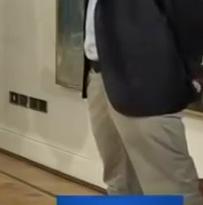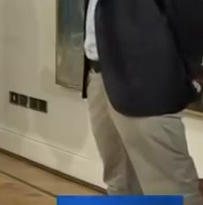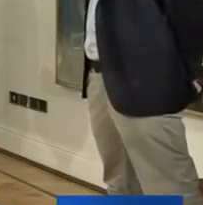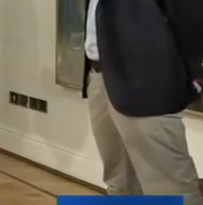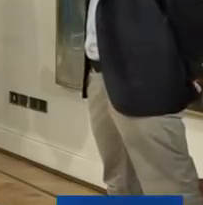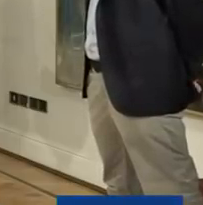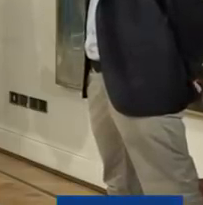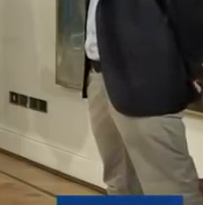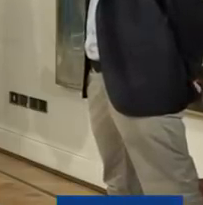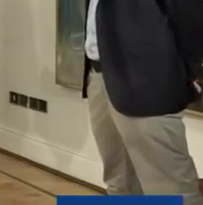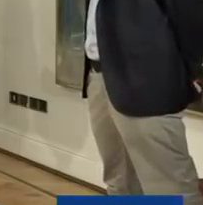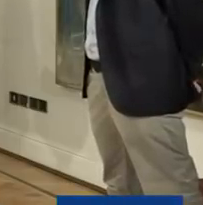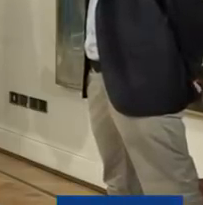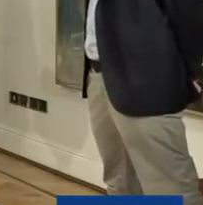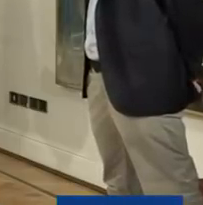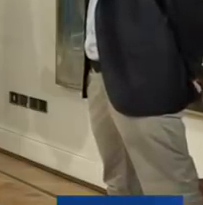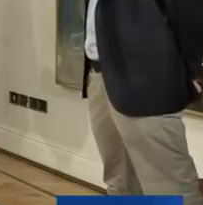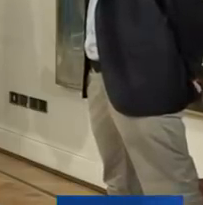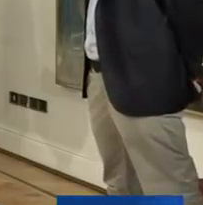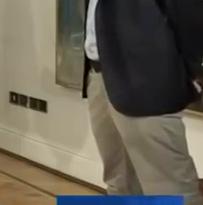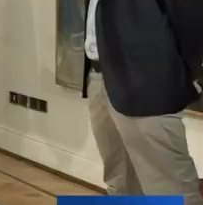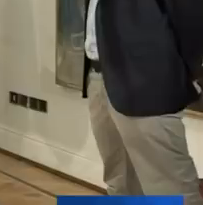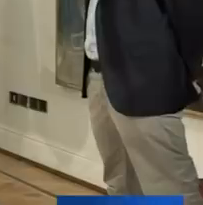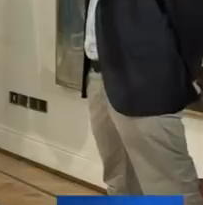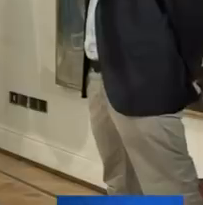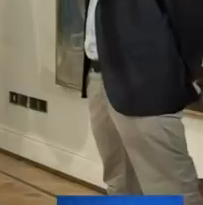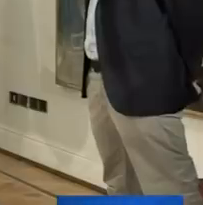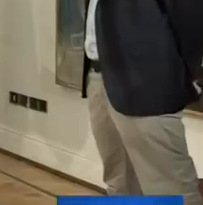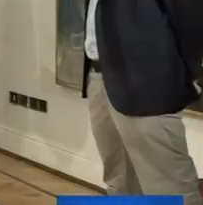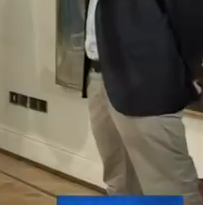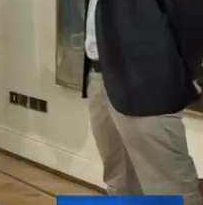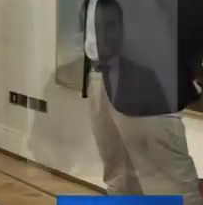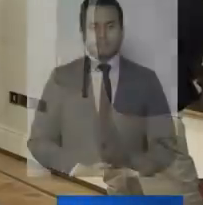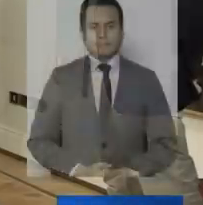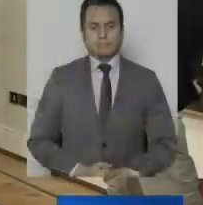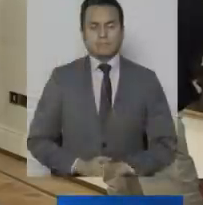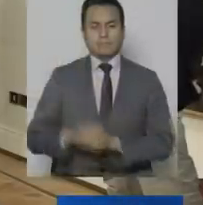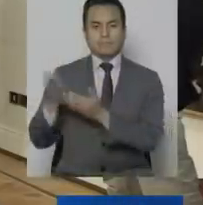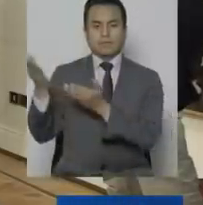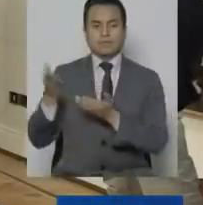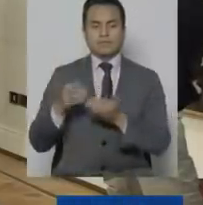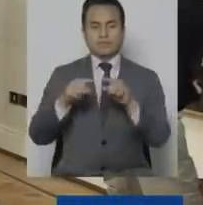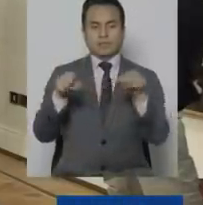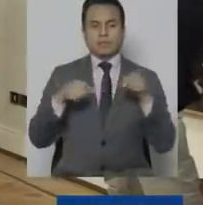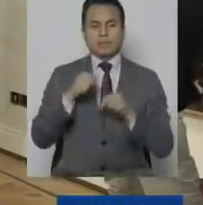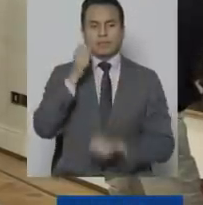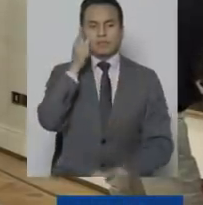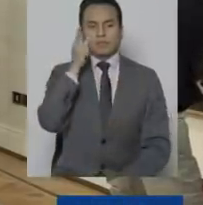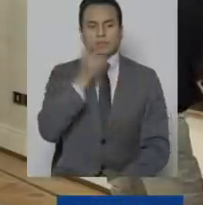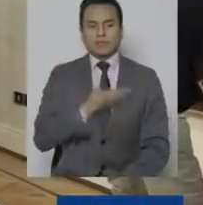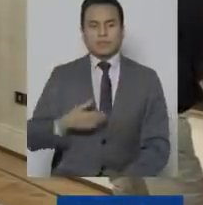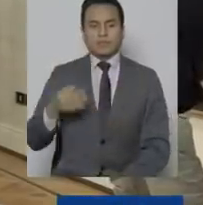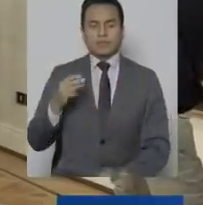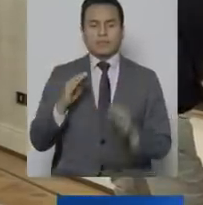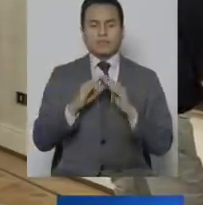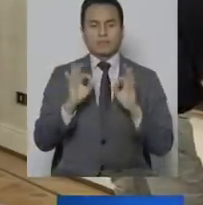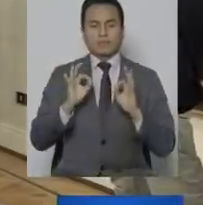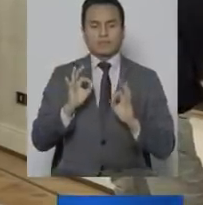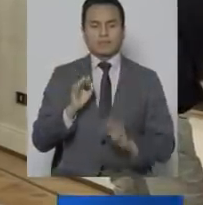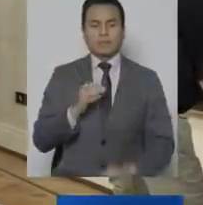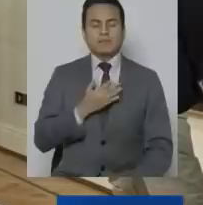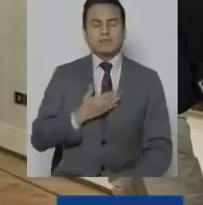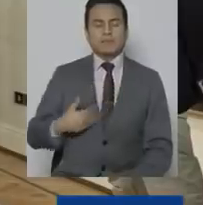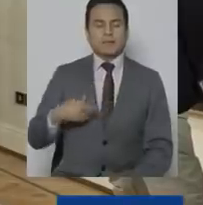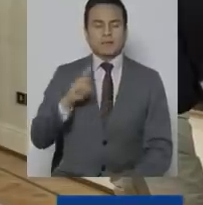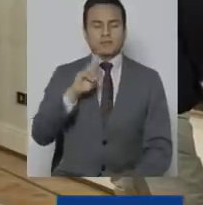se abren las puertas del Salón Azul y entra el presidente. Salón Azul del Palacio de la Moneda, Su Excelencia, el